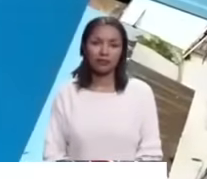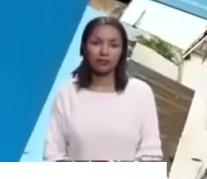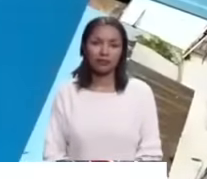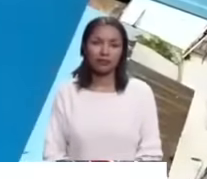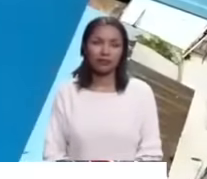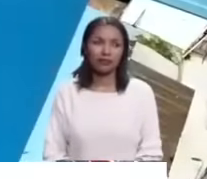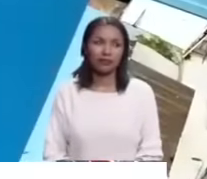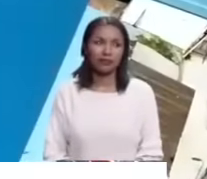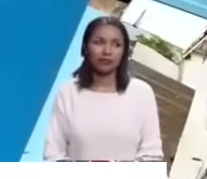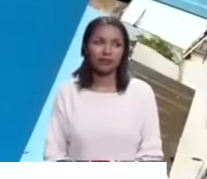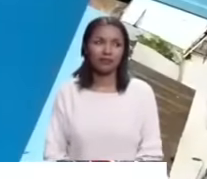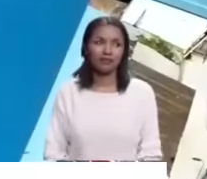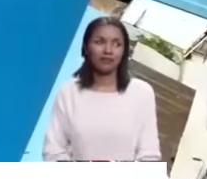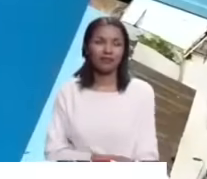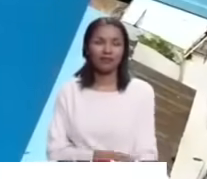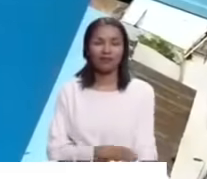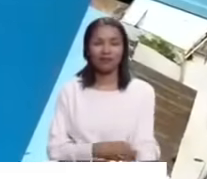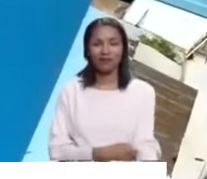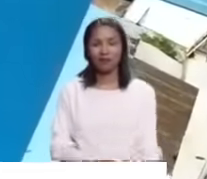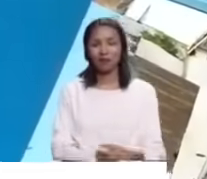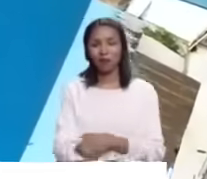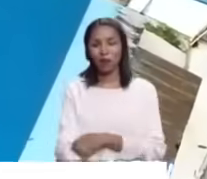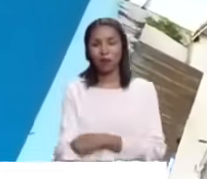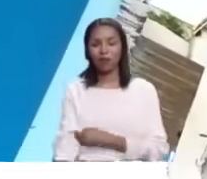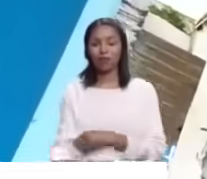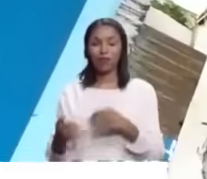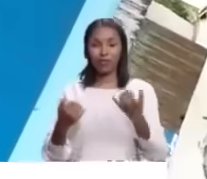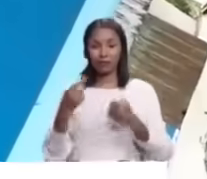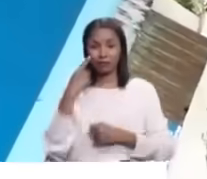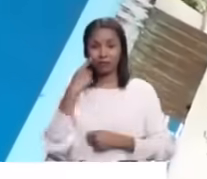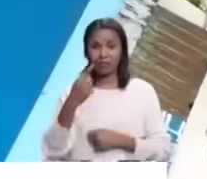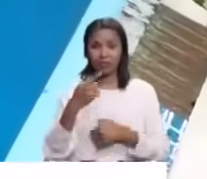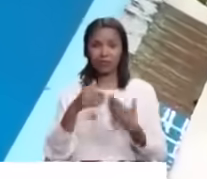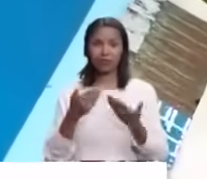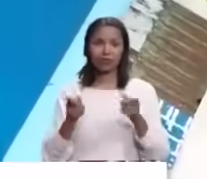para poder en este momento